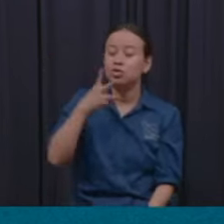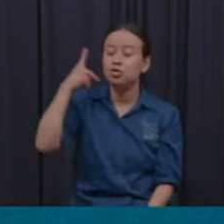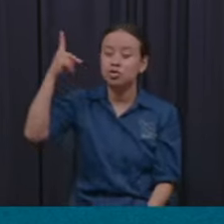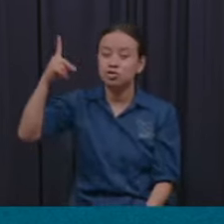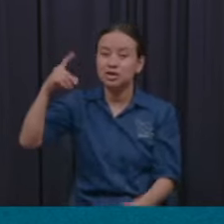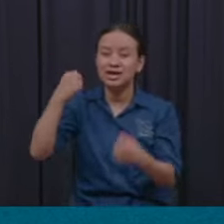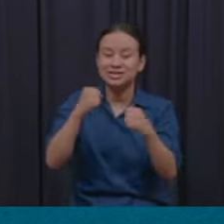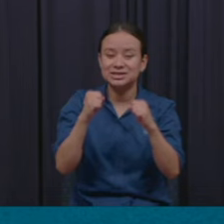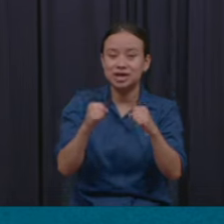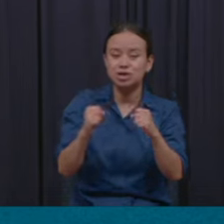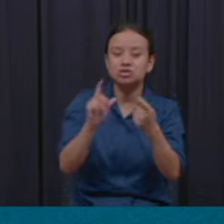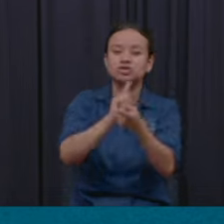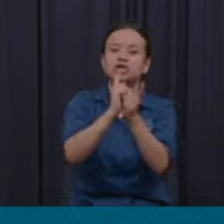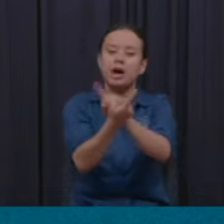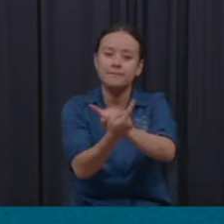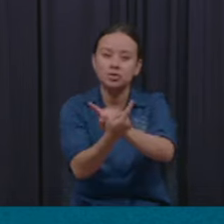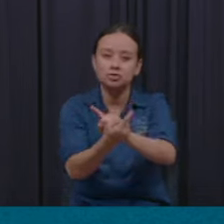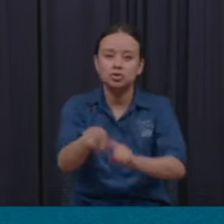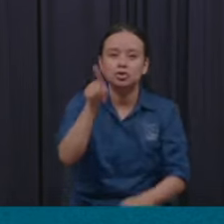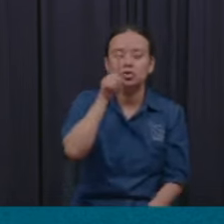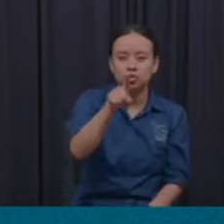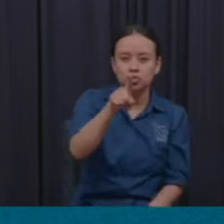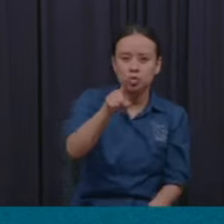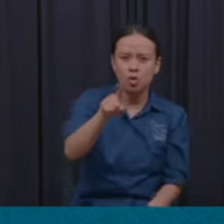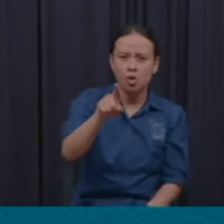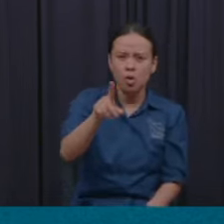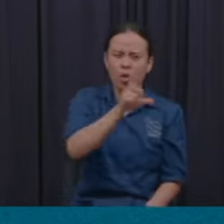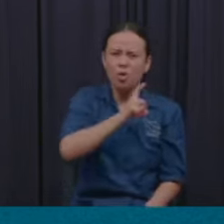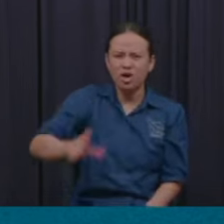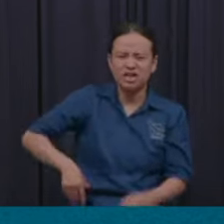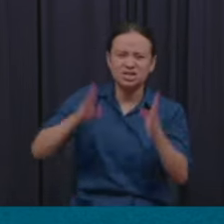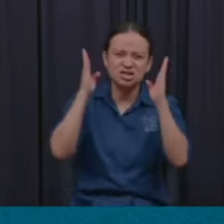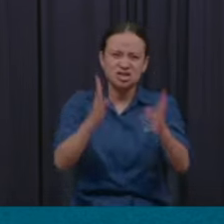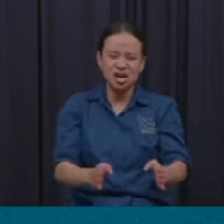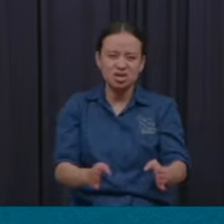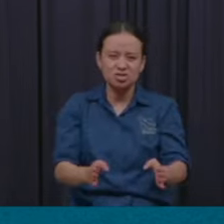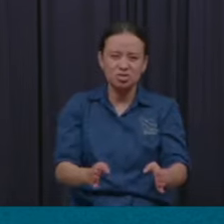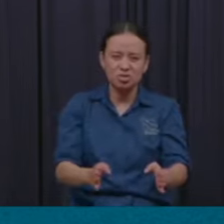no te puedes quedar como un cristiano mediocre,